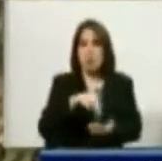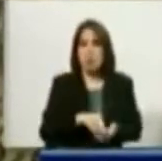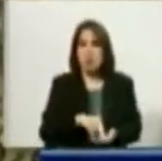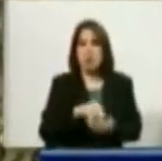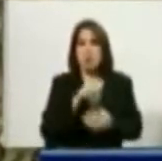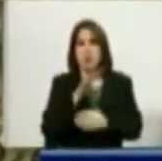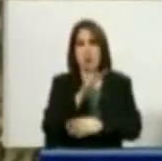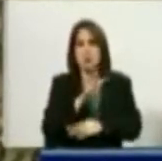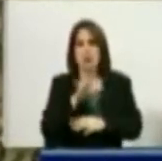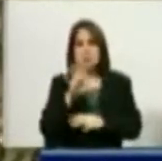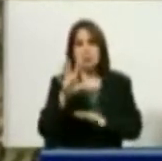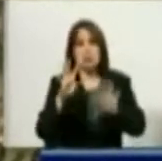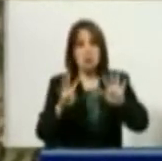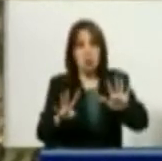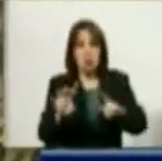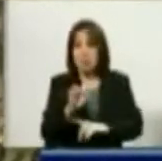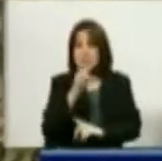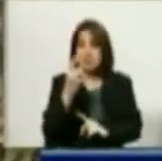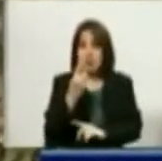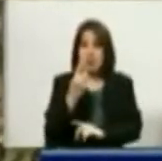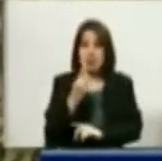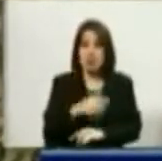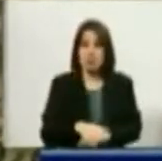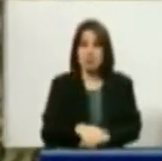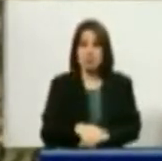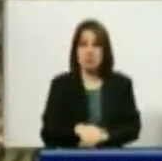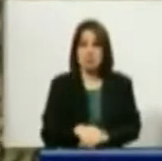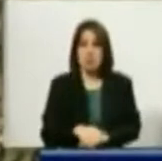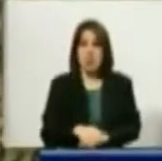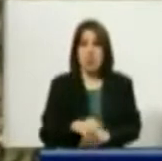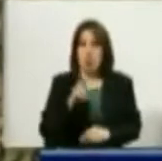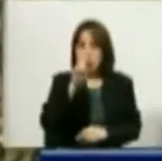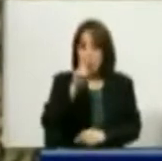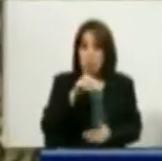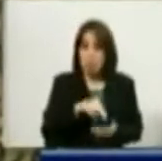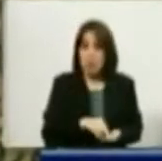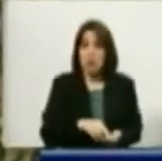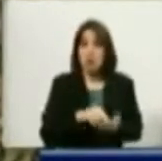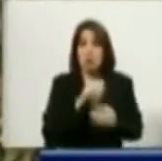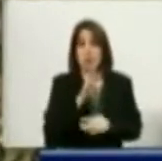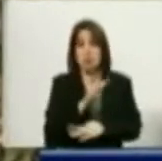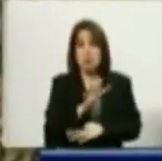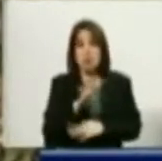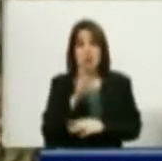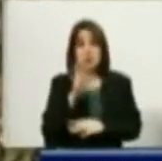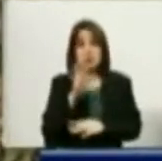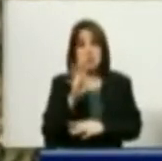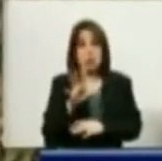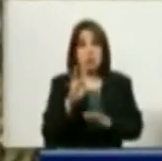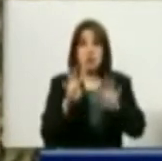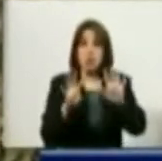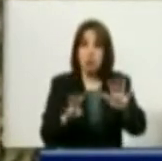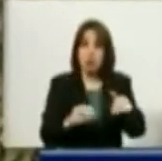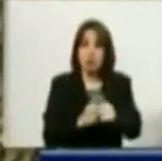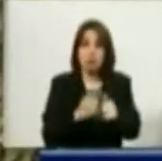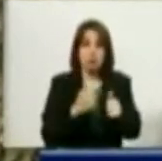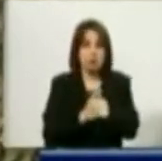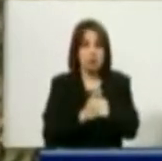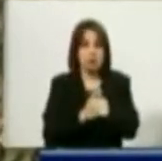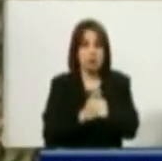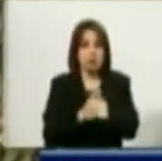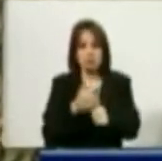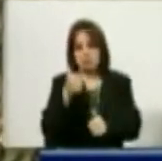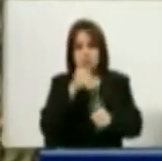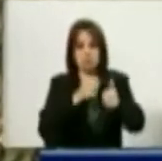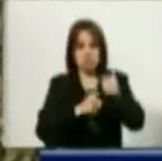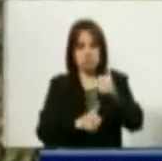cincuenta y nueve principales Y dos mil cuatrocientos cincuenta y nueve suplentes y aquí está nuestro